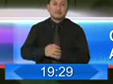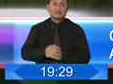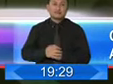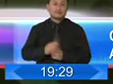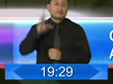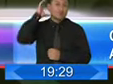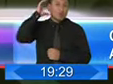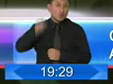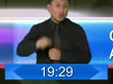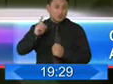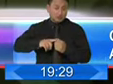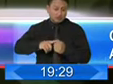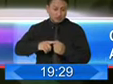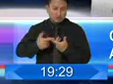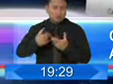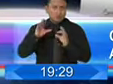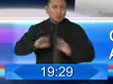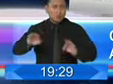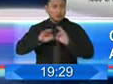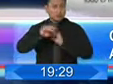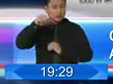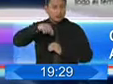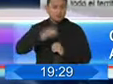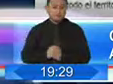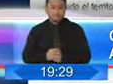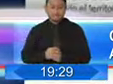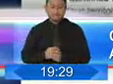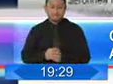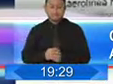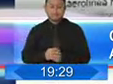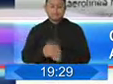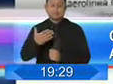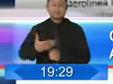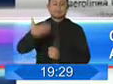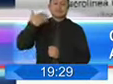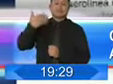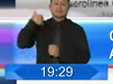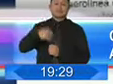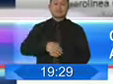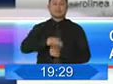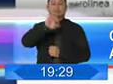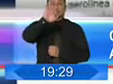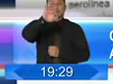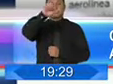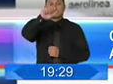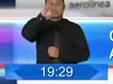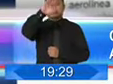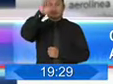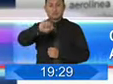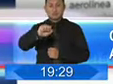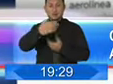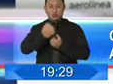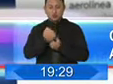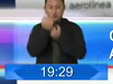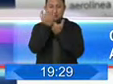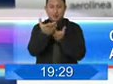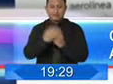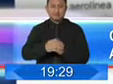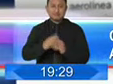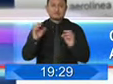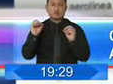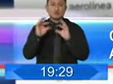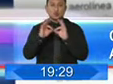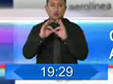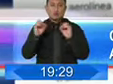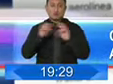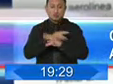Cuenca-Quito, que es bastante importante para la ciudad. Todo será luego de que días antes TAME, por medio de un comunicado emitido en redes sociales,